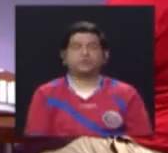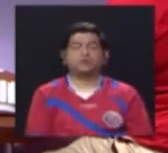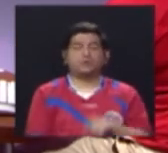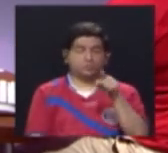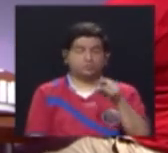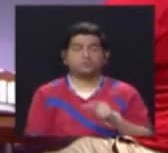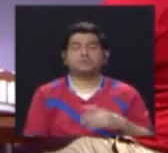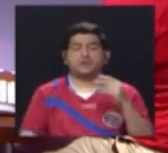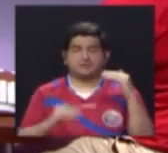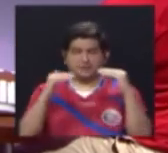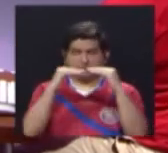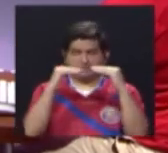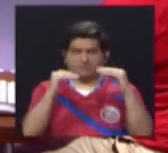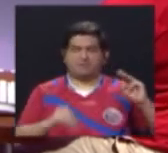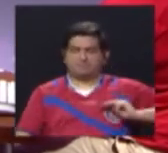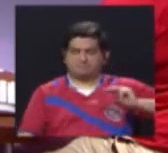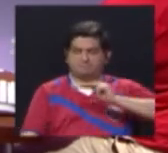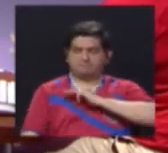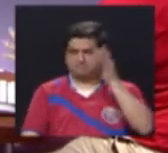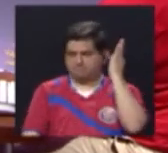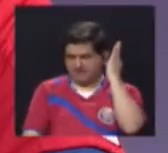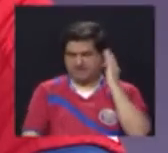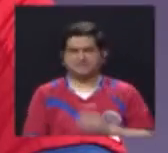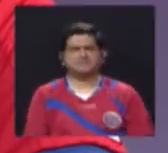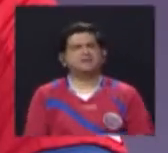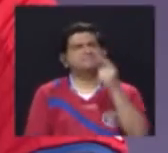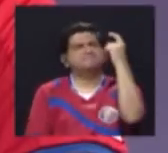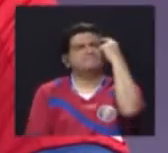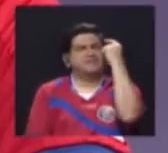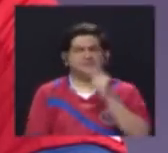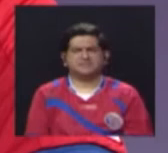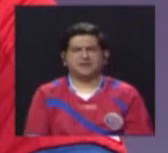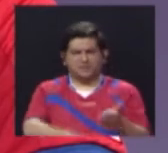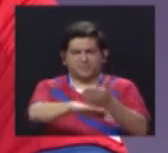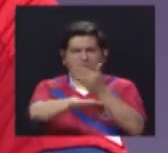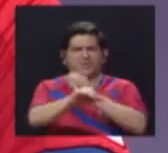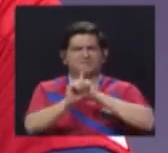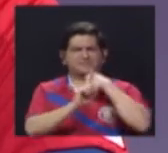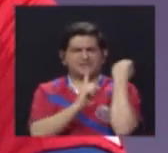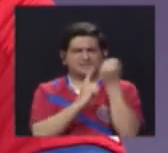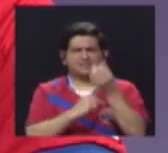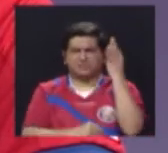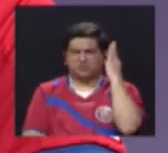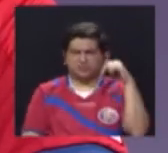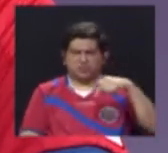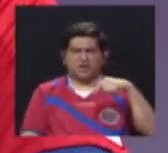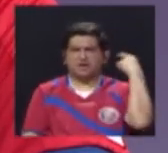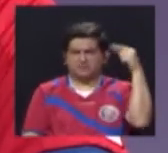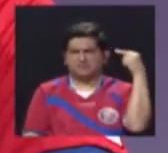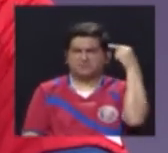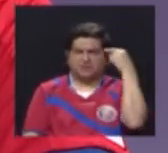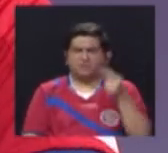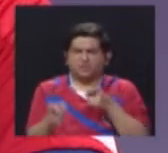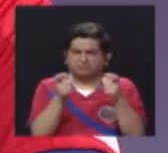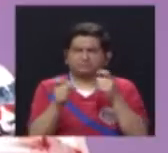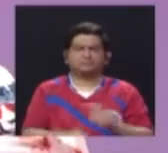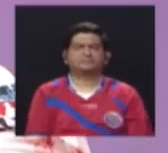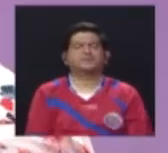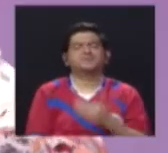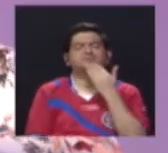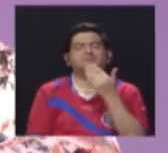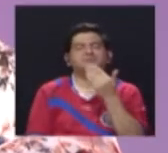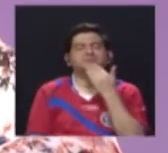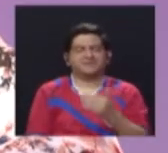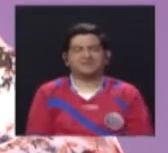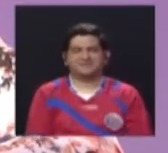ministra además si podemos pensar en que van a mejorar las condiciones para las mujeres durante esta administración muchas gracias a